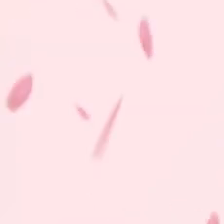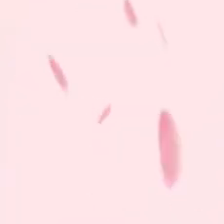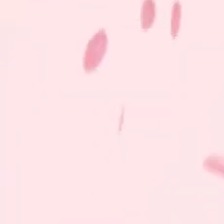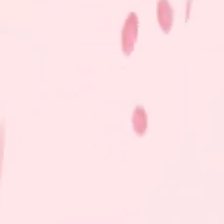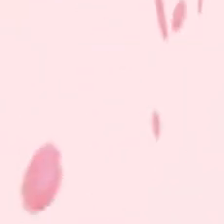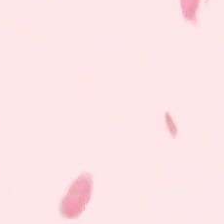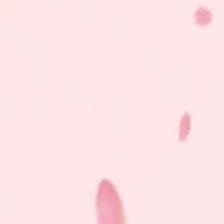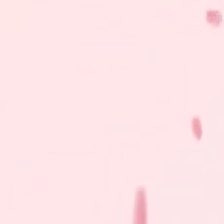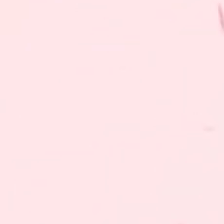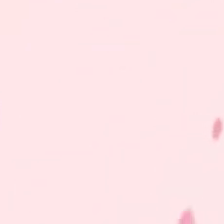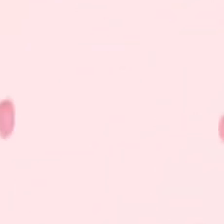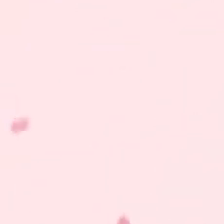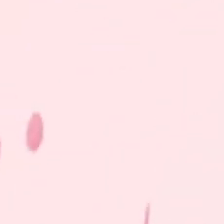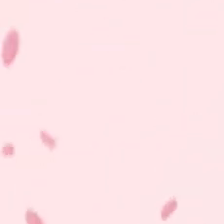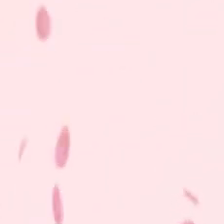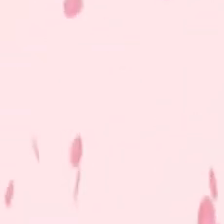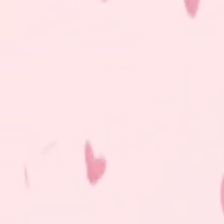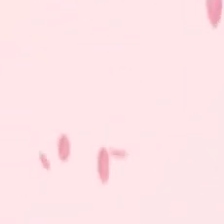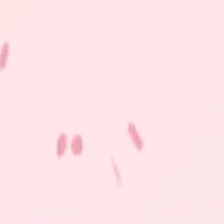punto